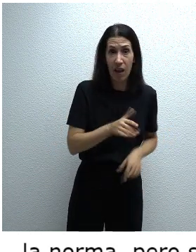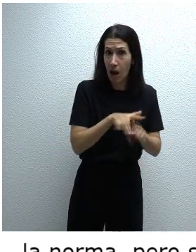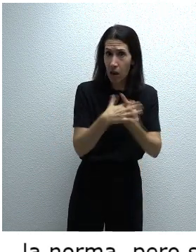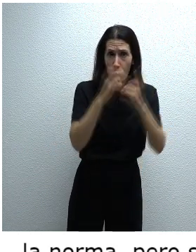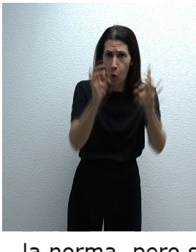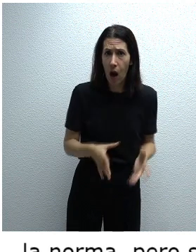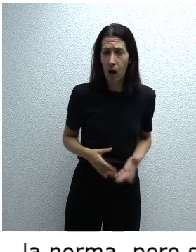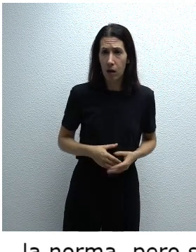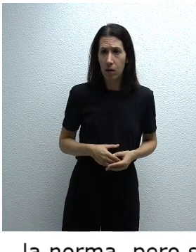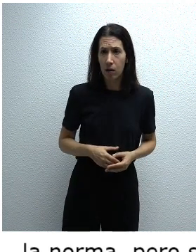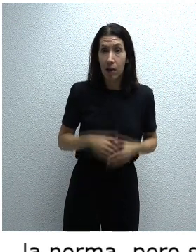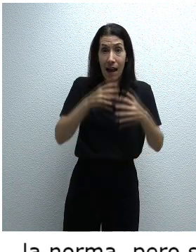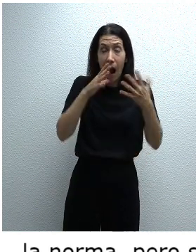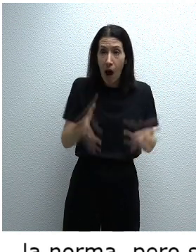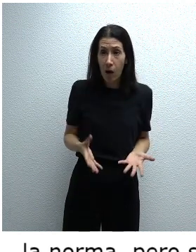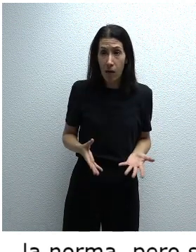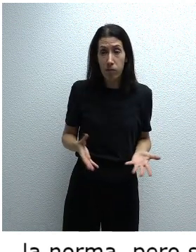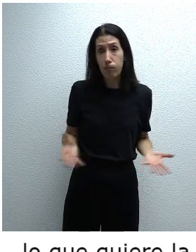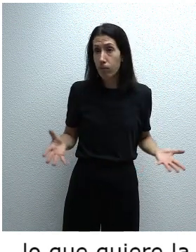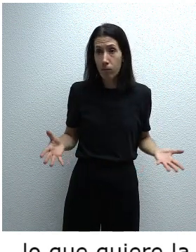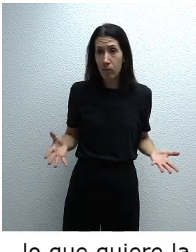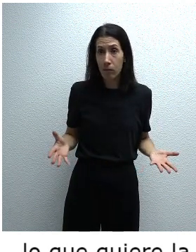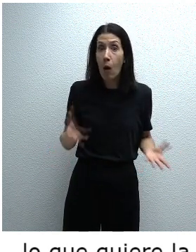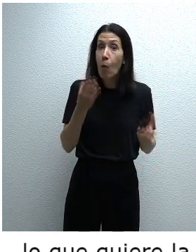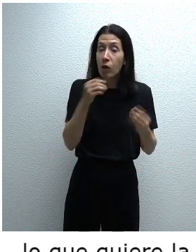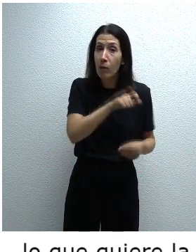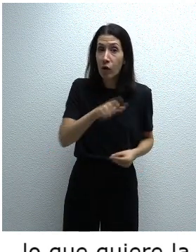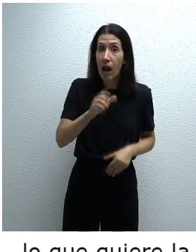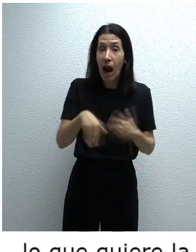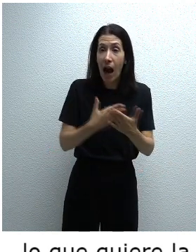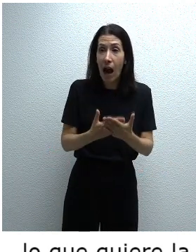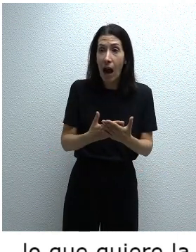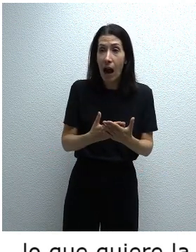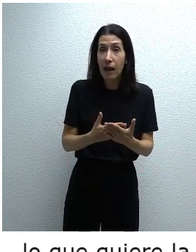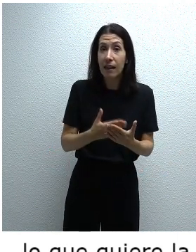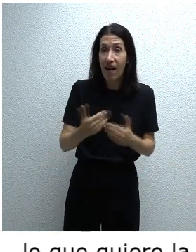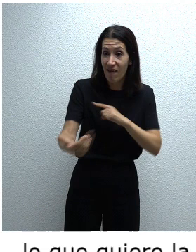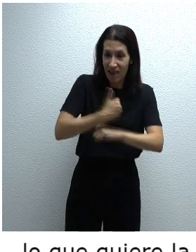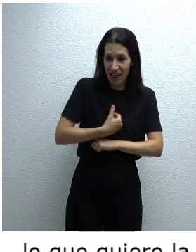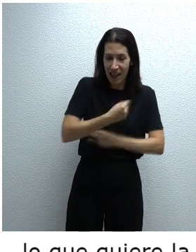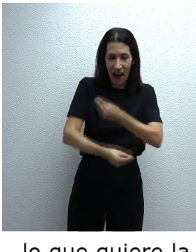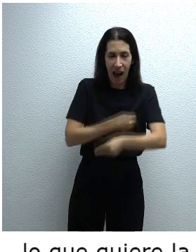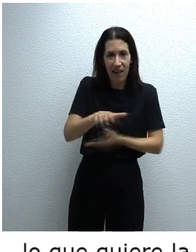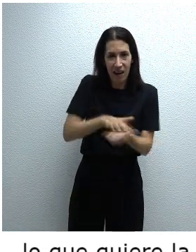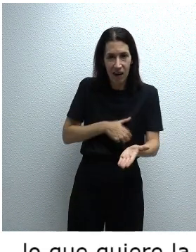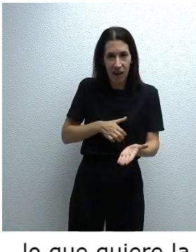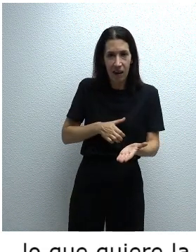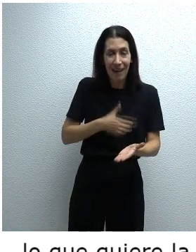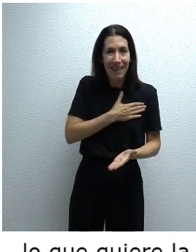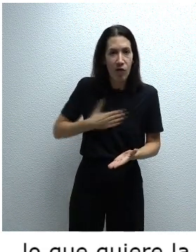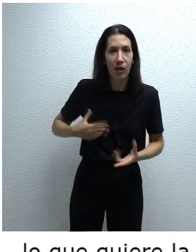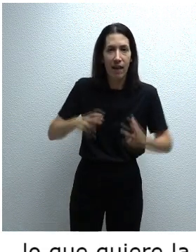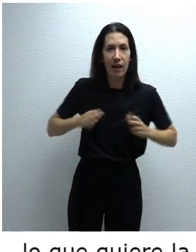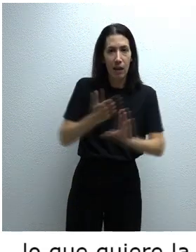¿no? Ahora mismo sí que yo tengo muchas personas que querían hacer esas voluntades anticipadas y no ha habido manera, basándonos